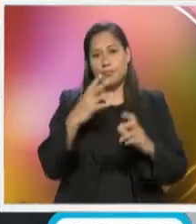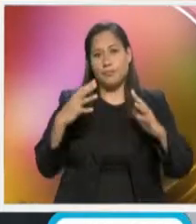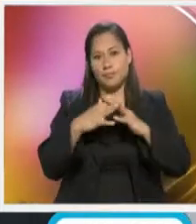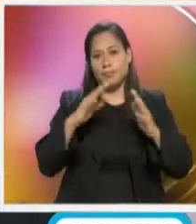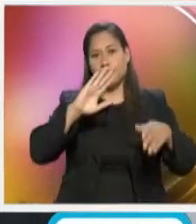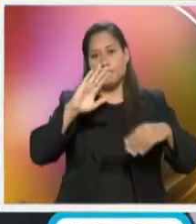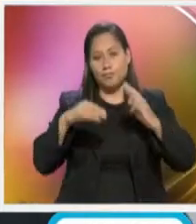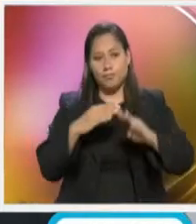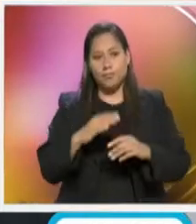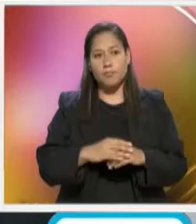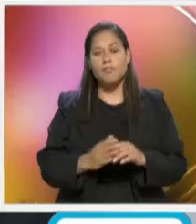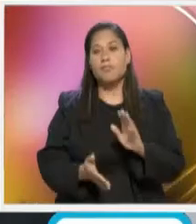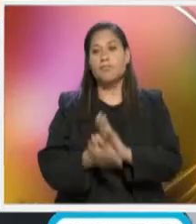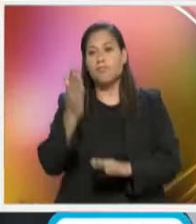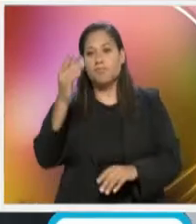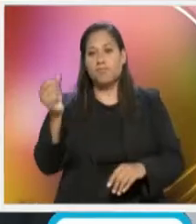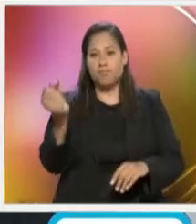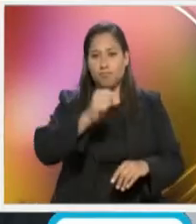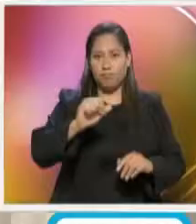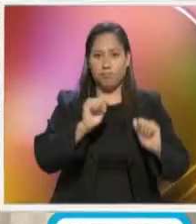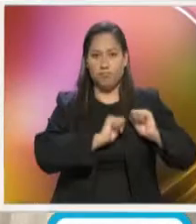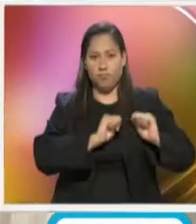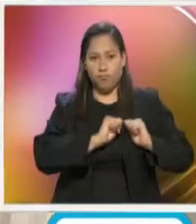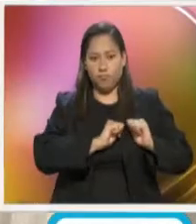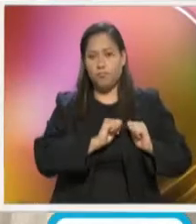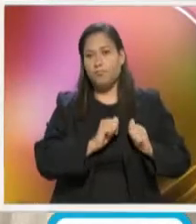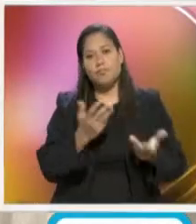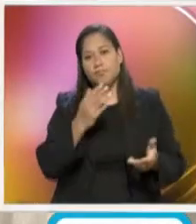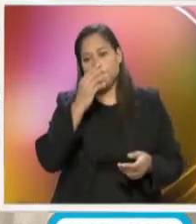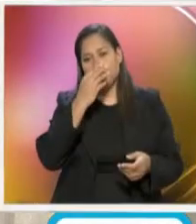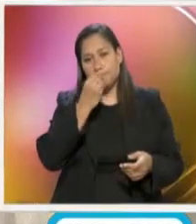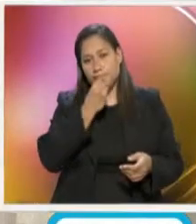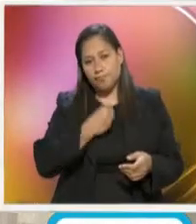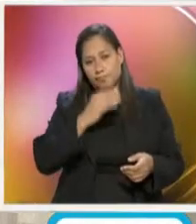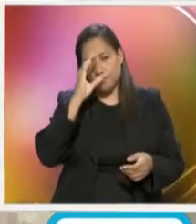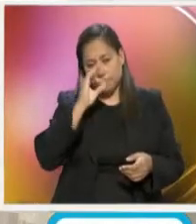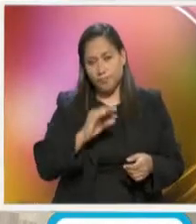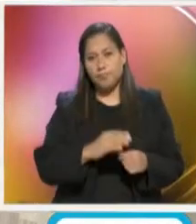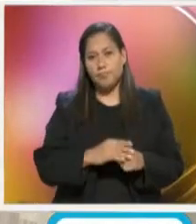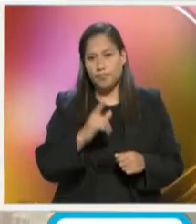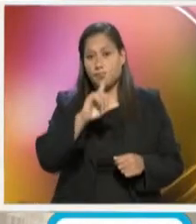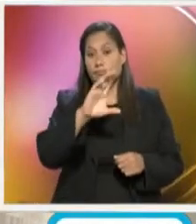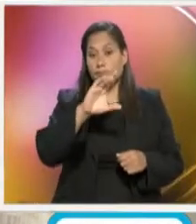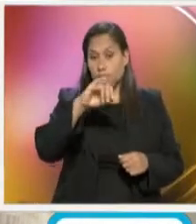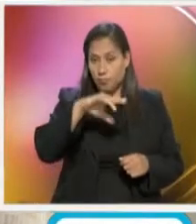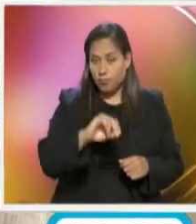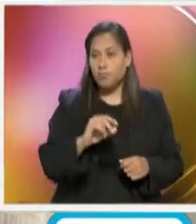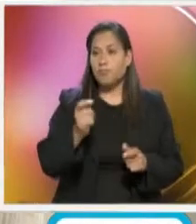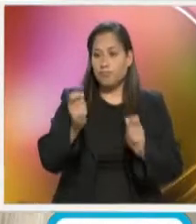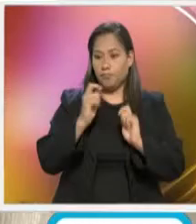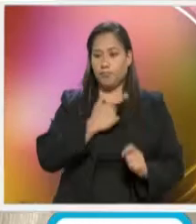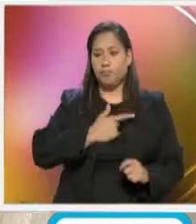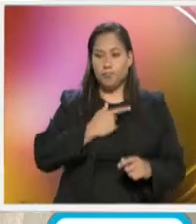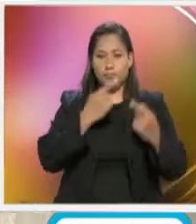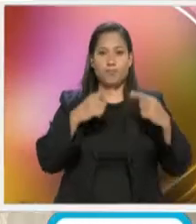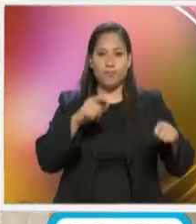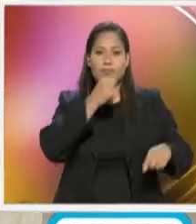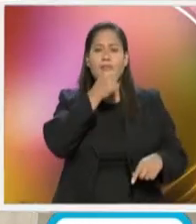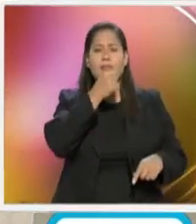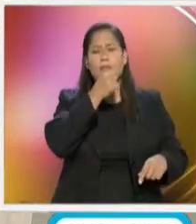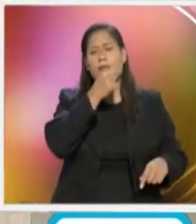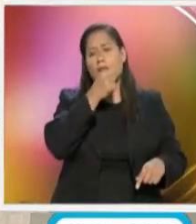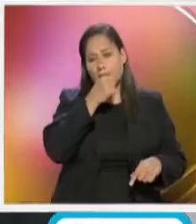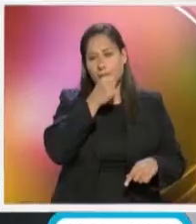Mundial y tuvo Bueno. que ir a luchar al frente. No, pues ahí ya no hubo chance, ¿no? Así es, pero de ahí tomó Luciano Pavarotti el gusto por la música y, Ahora. bueno, heredó